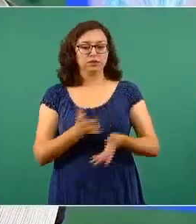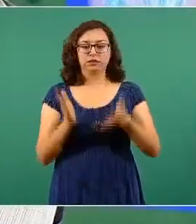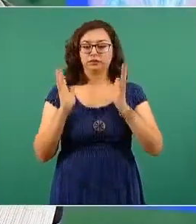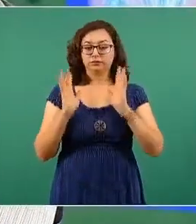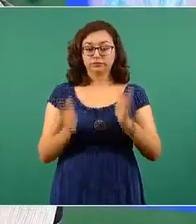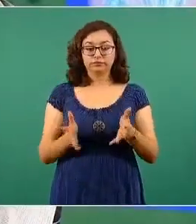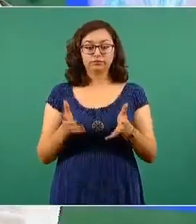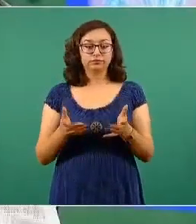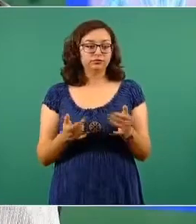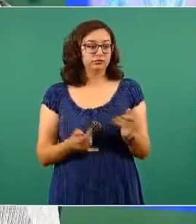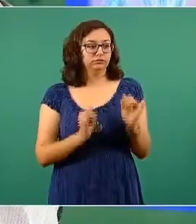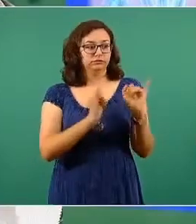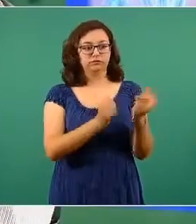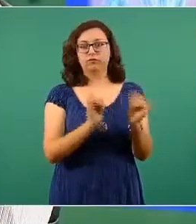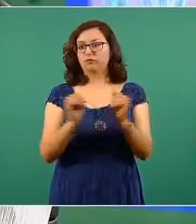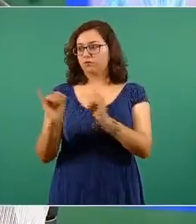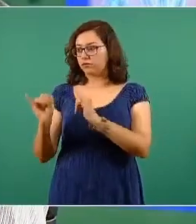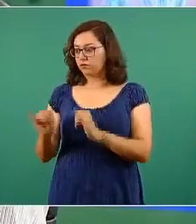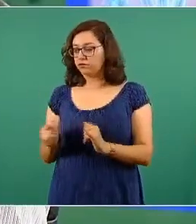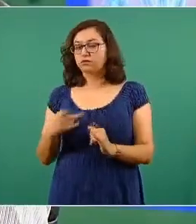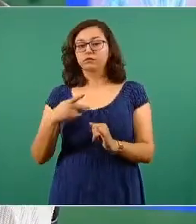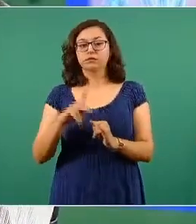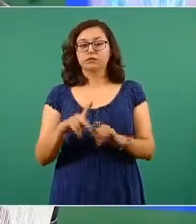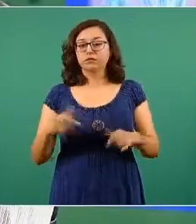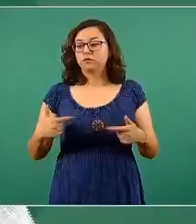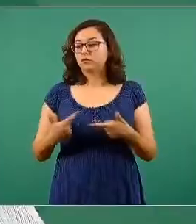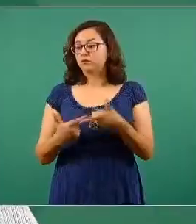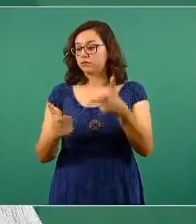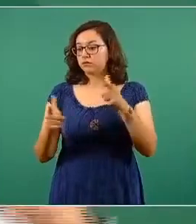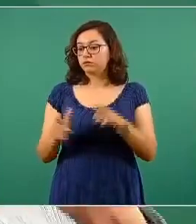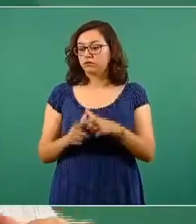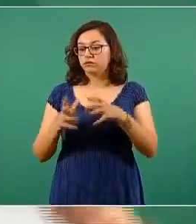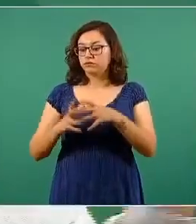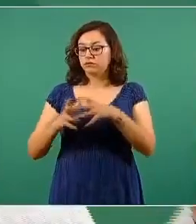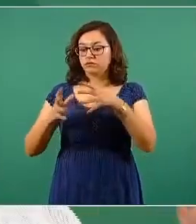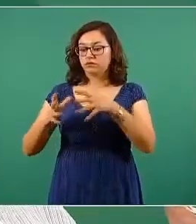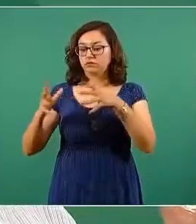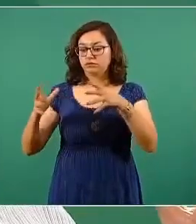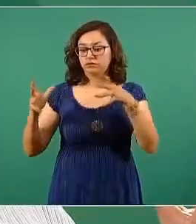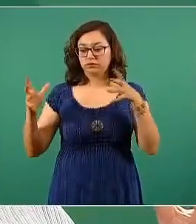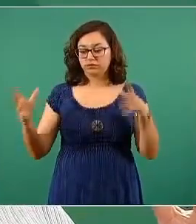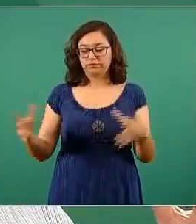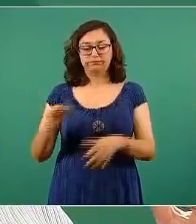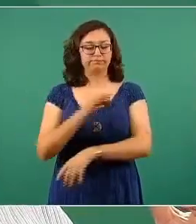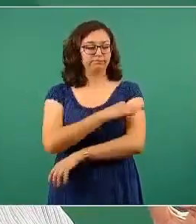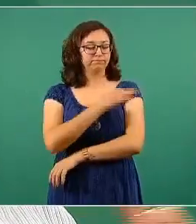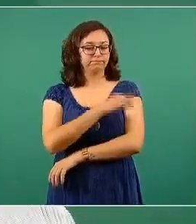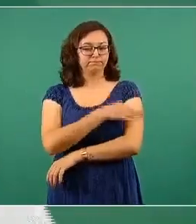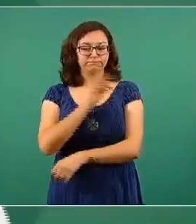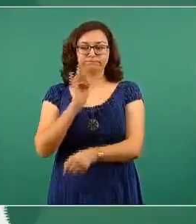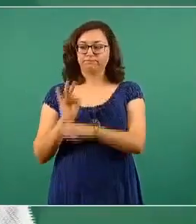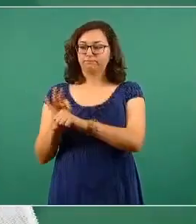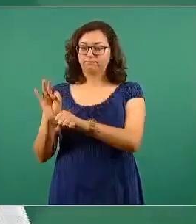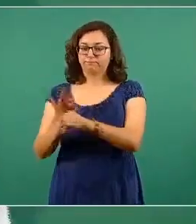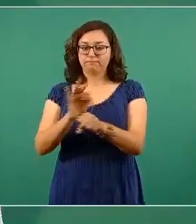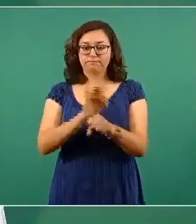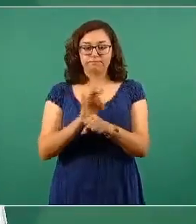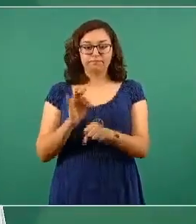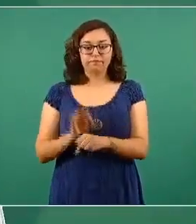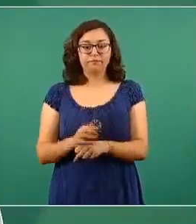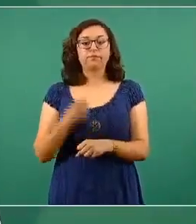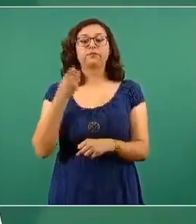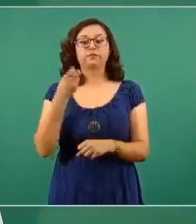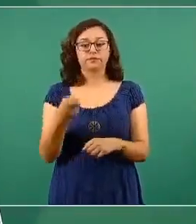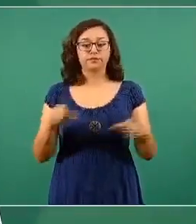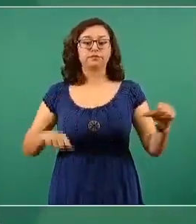lo individual, sino que ahora formo parte de un grupo cada vez más y más y más grande de personas protegidas y entonces, por lo tanto,